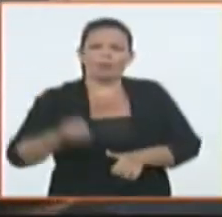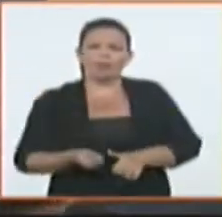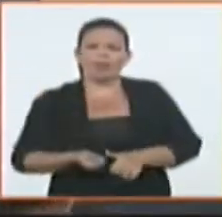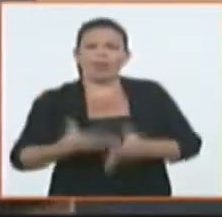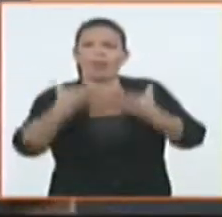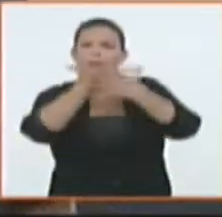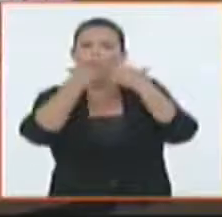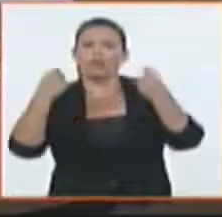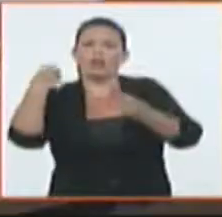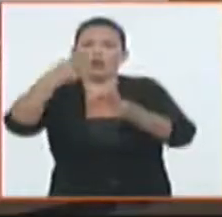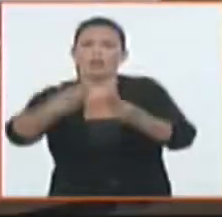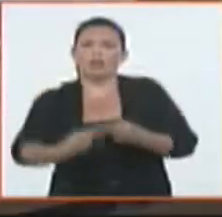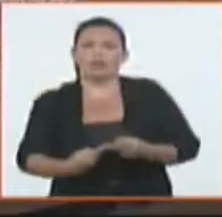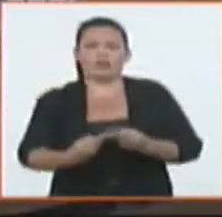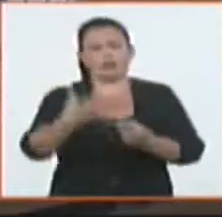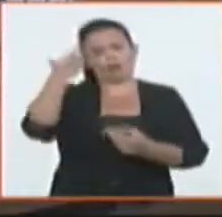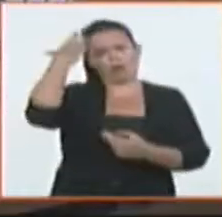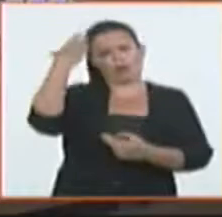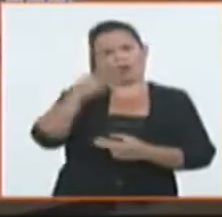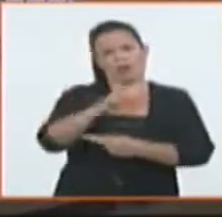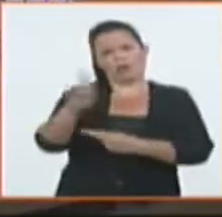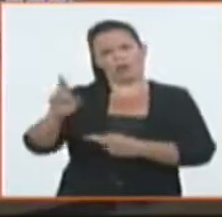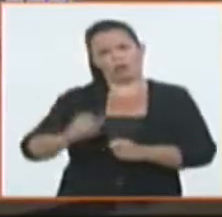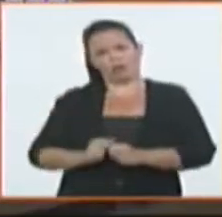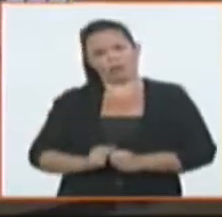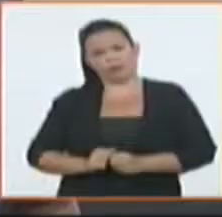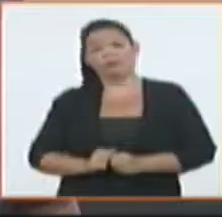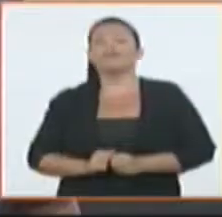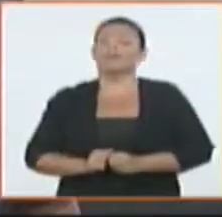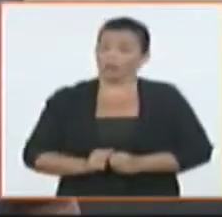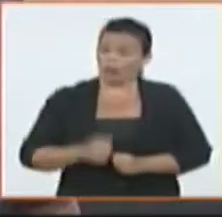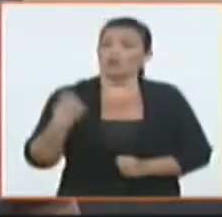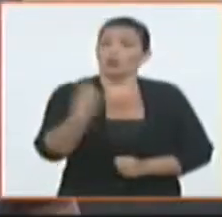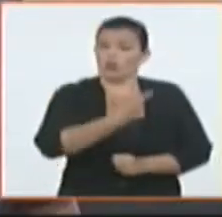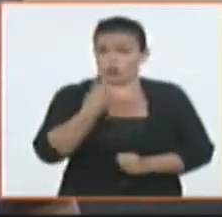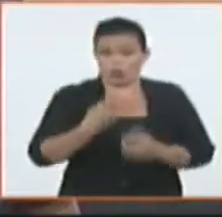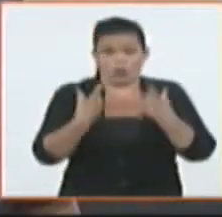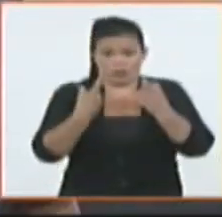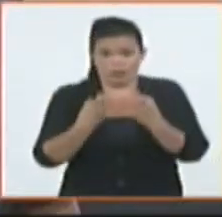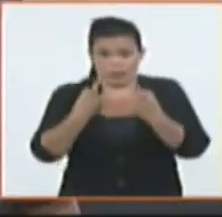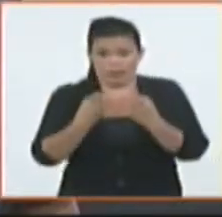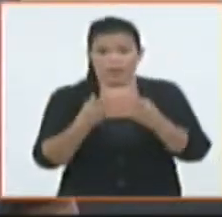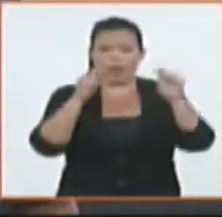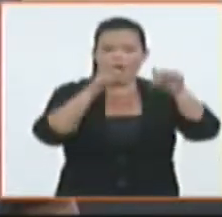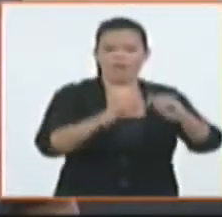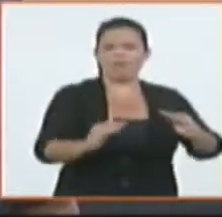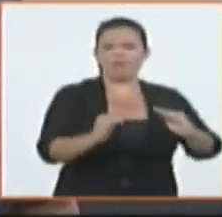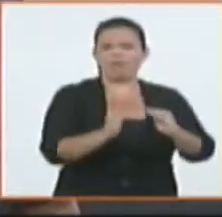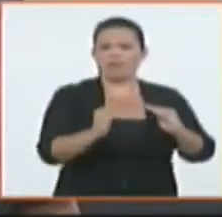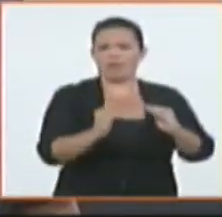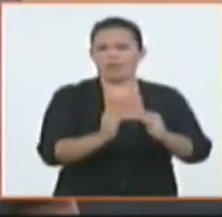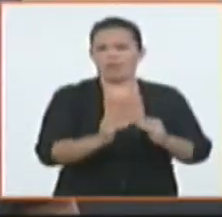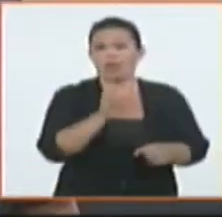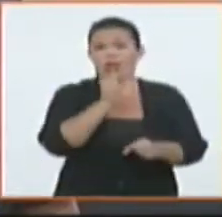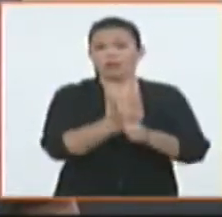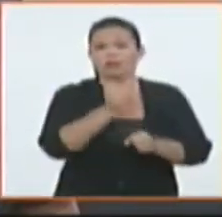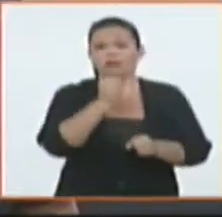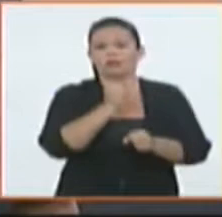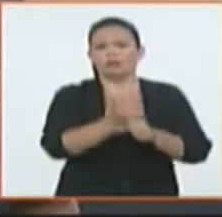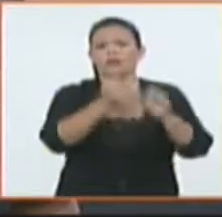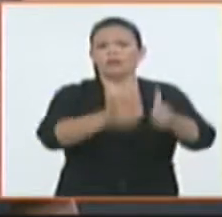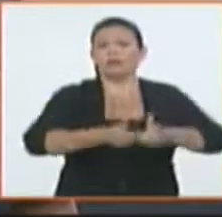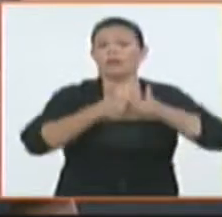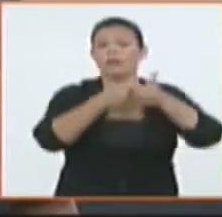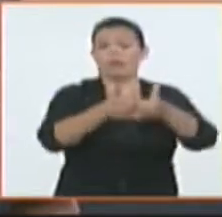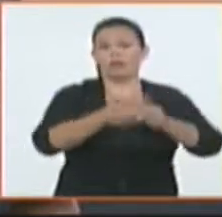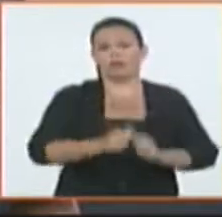Entonces, el papel de las instituciones es fundamental. Lo otro, en los momentos que estamos y por esa heterogeneidad, aquí hay que trabajar en concreto con cada